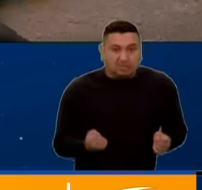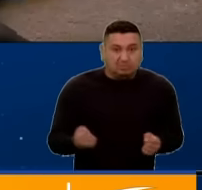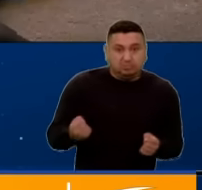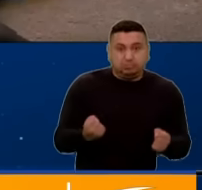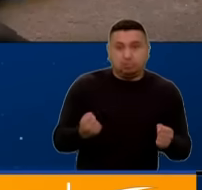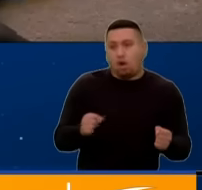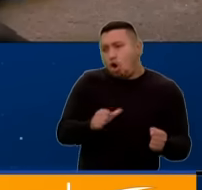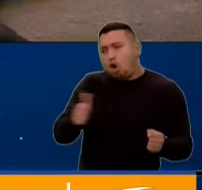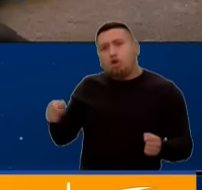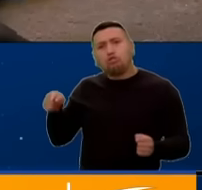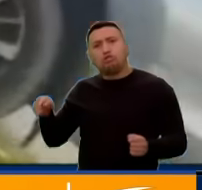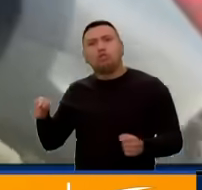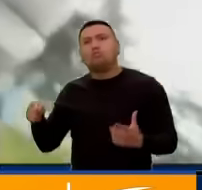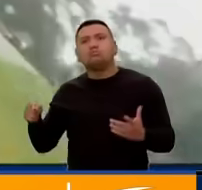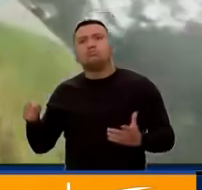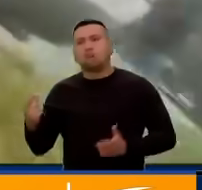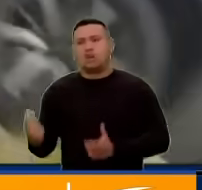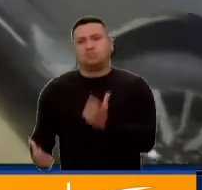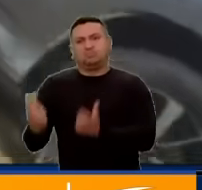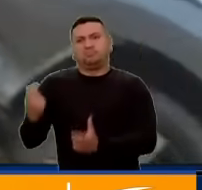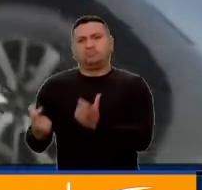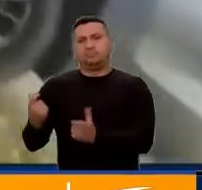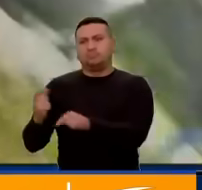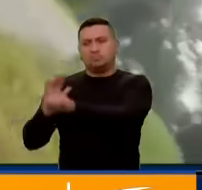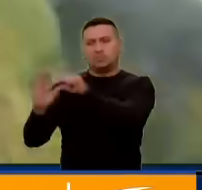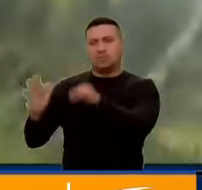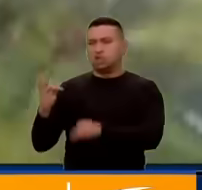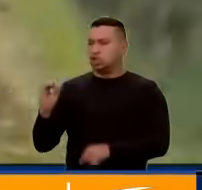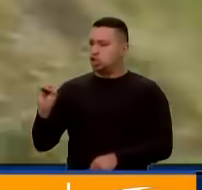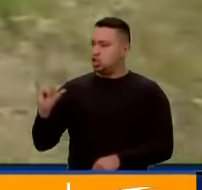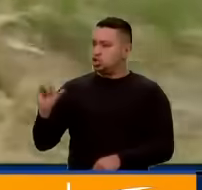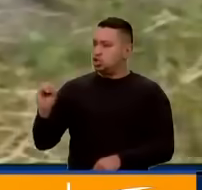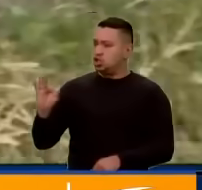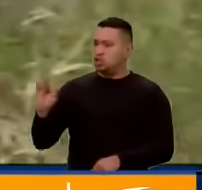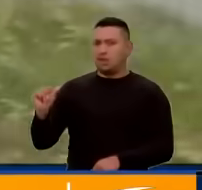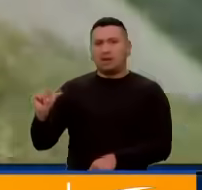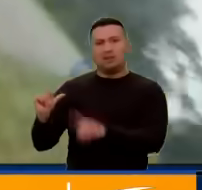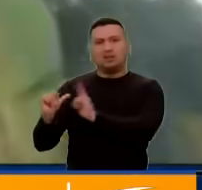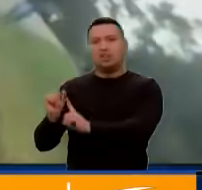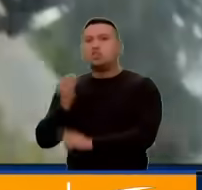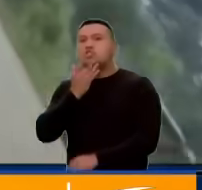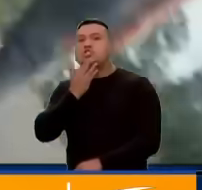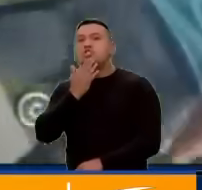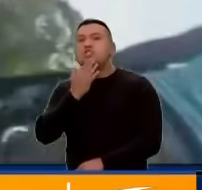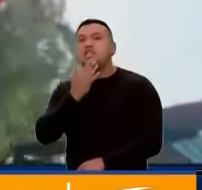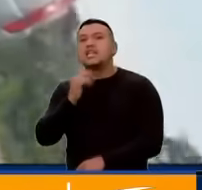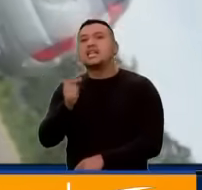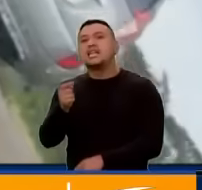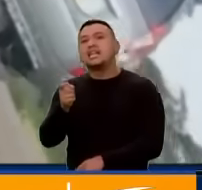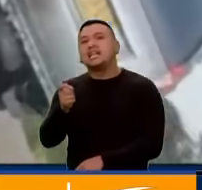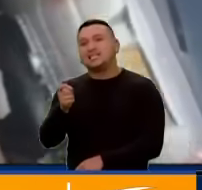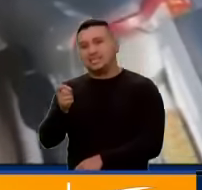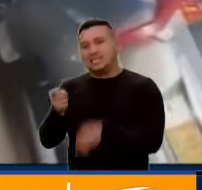persigue, en la cual también los guerrilleros abren las puertas y en el transcurso de esa persecución nos siguen disparando.